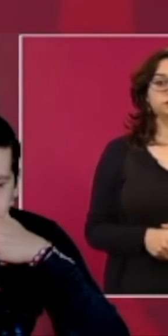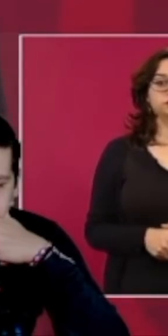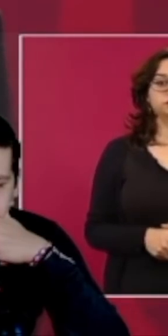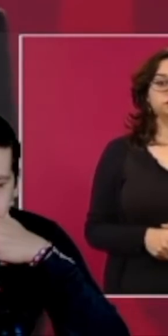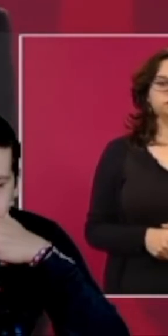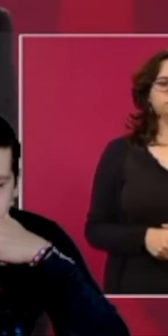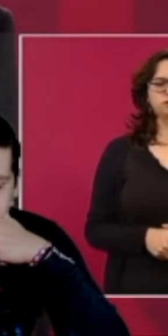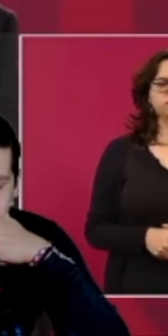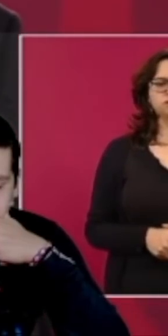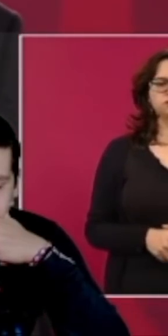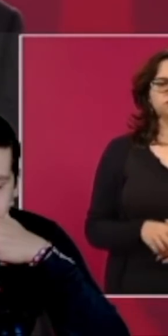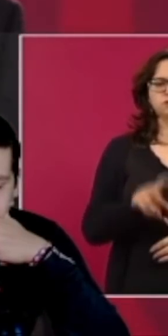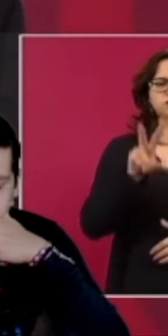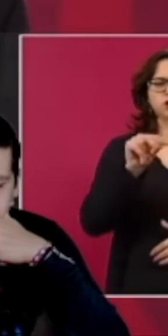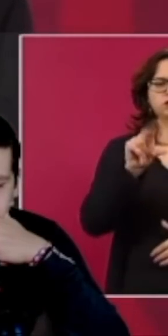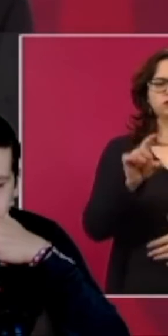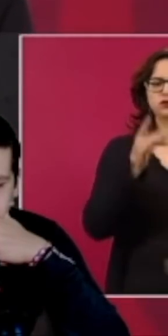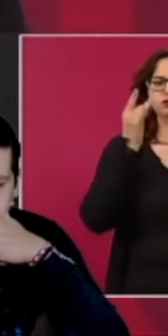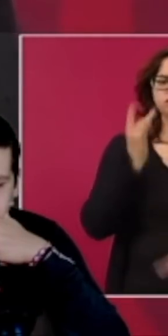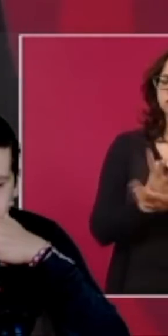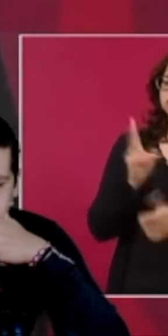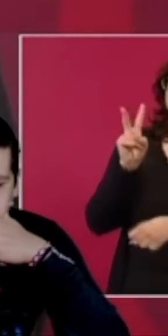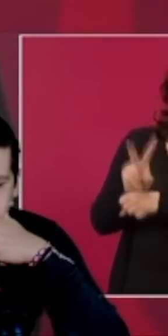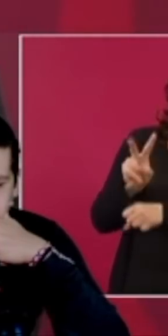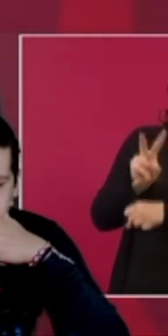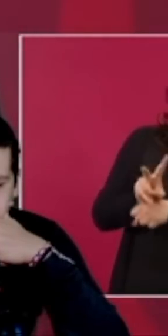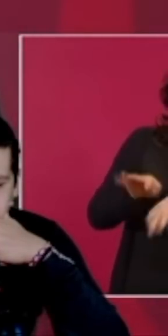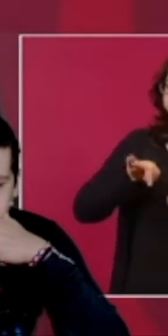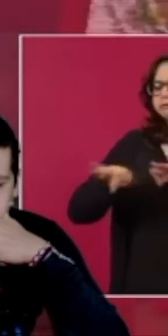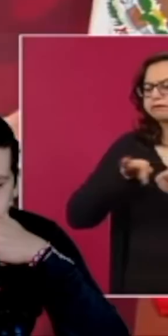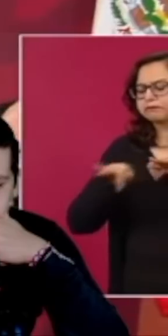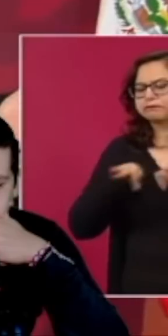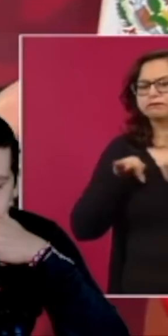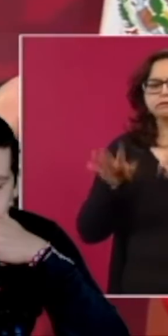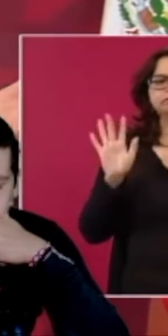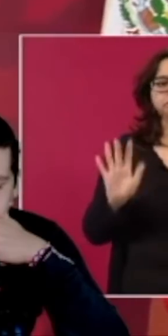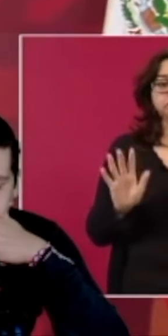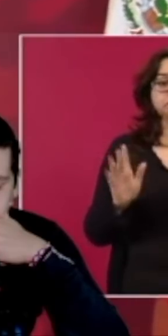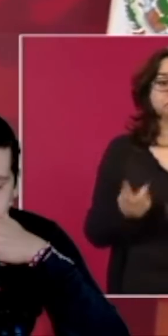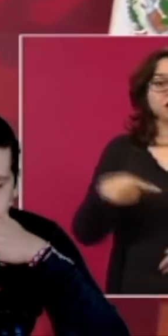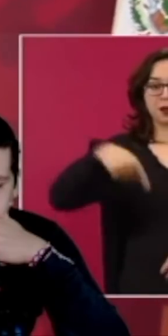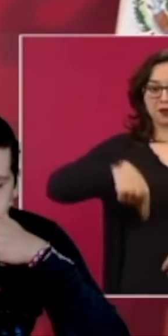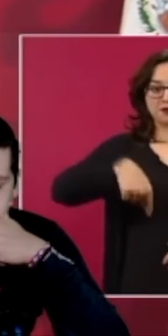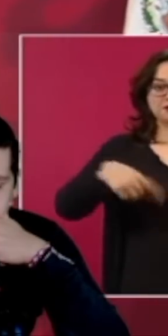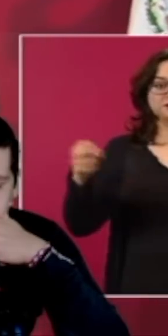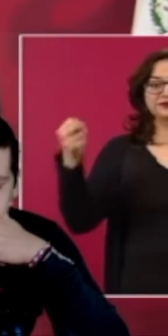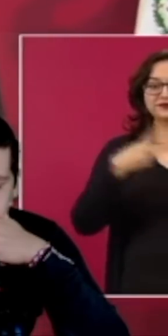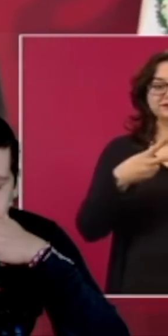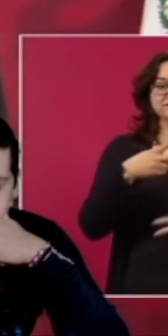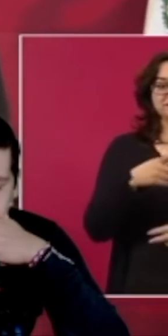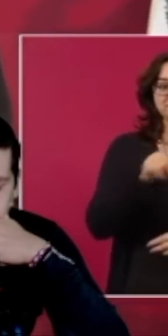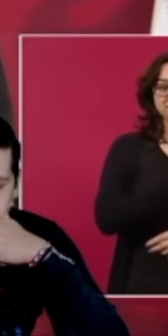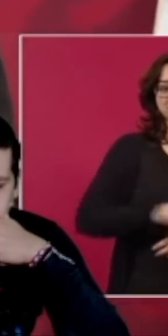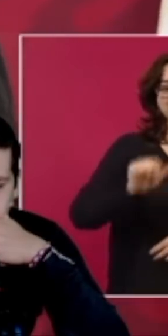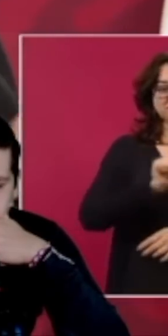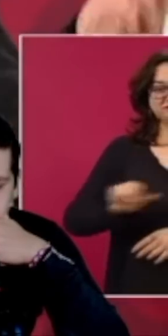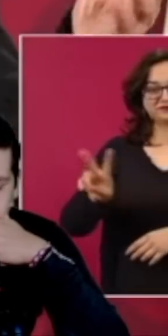es supervisión de los tramos, pero nos vamos a estar viendo aquí todos los días,